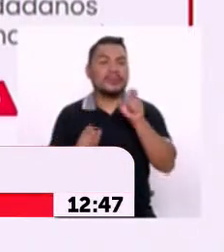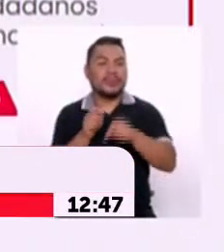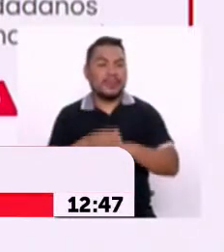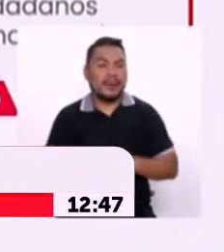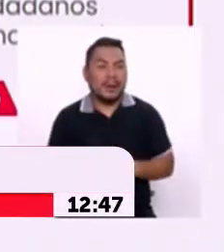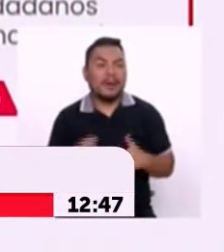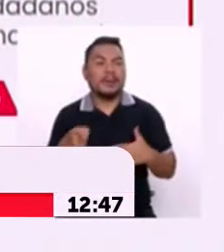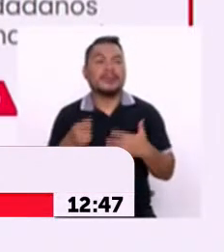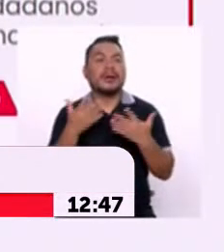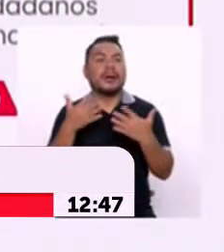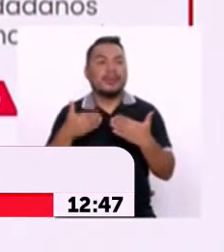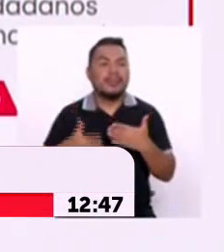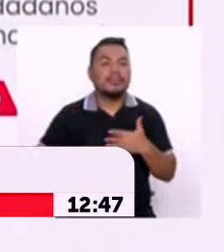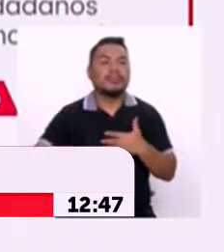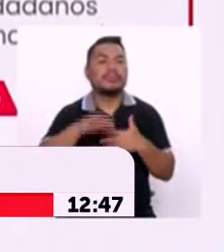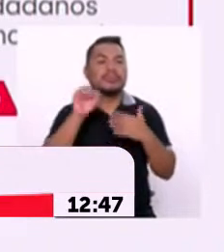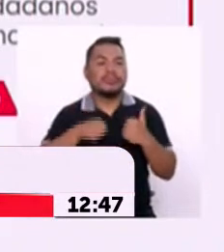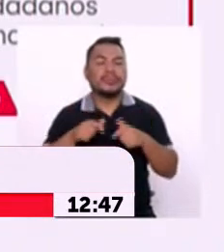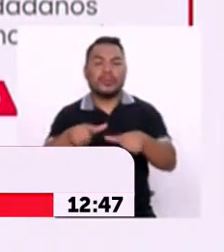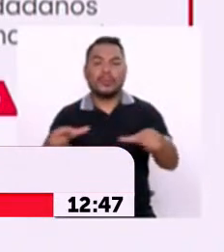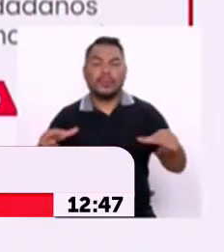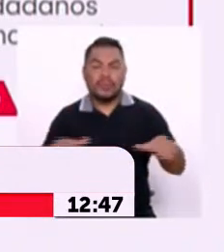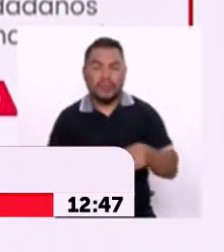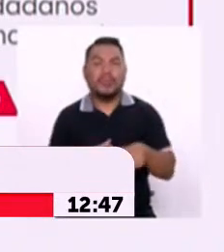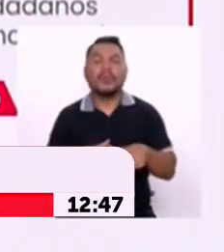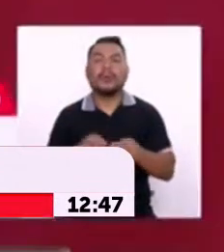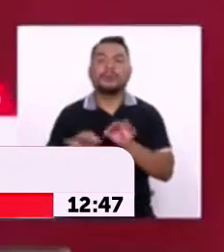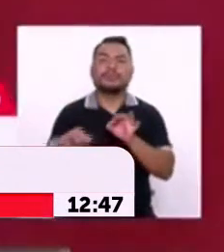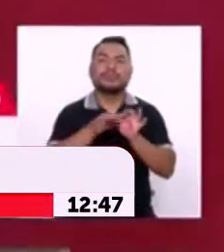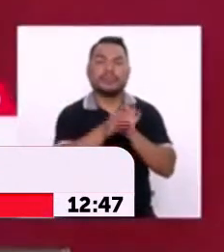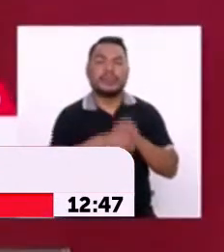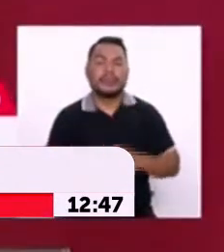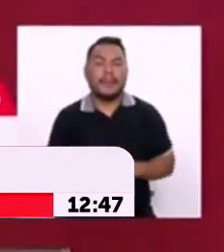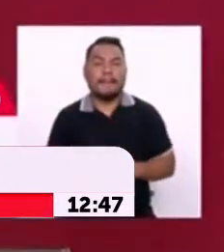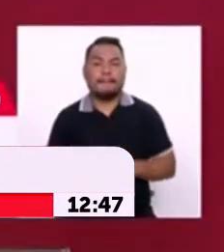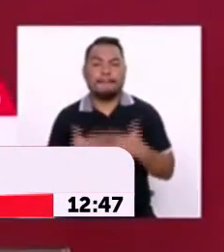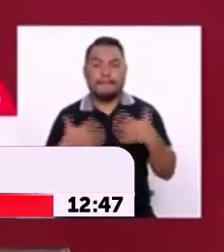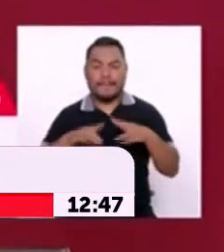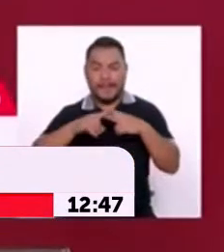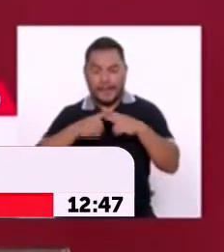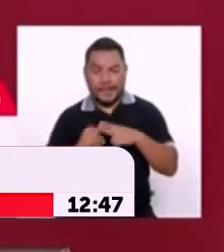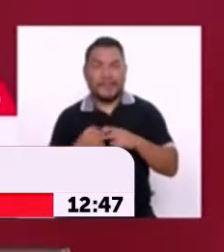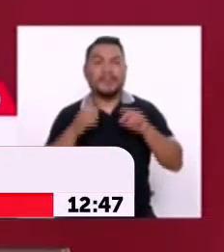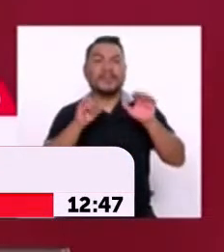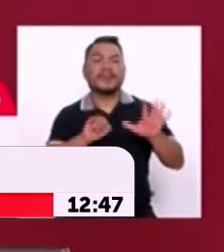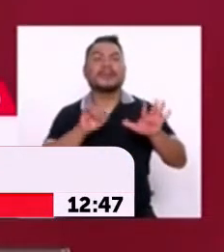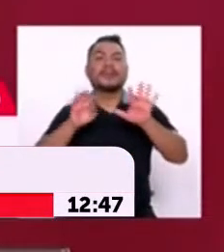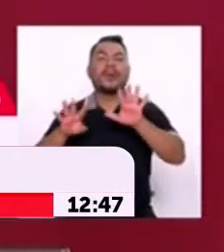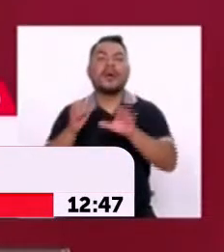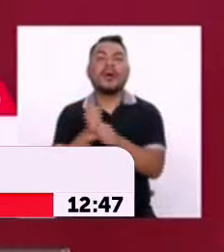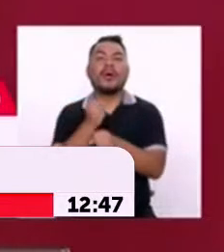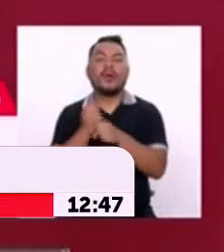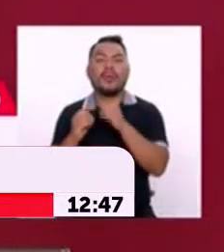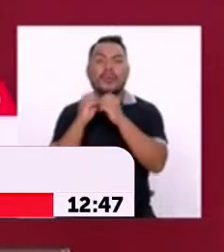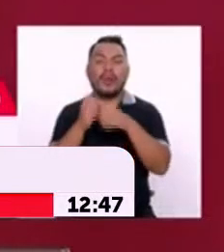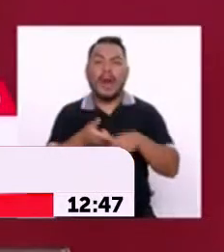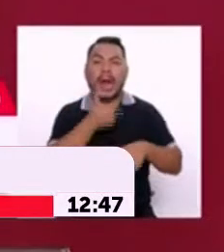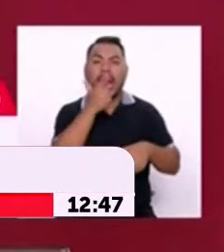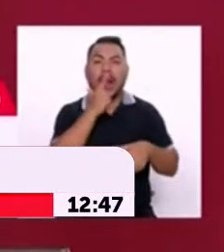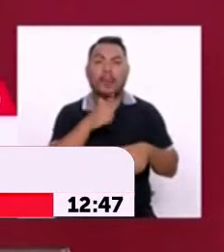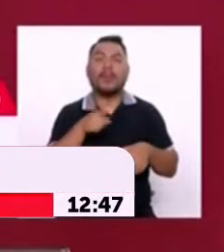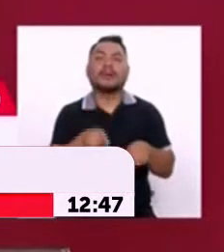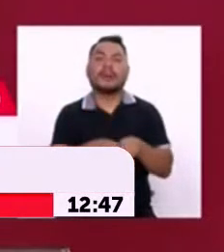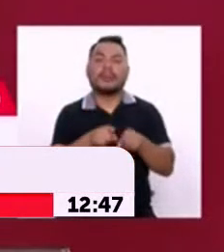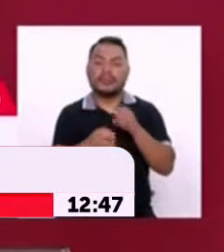387.000 ciudadanos en los ámbitos urbano y rural. Se ha iniciado 69 obras de